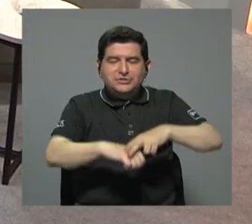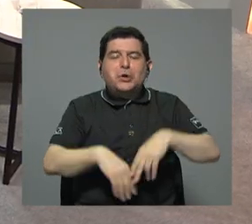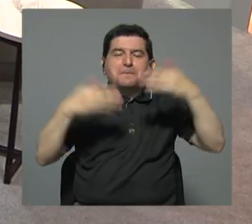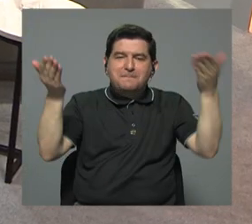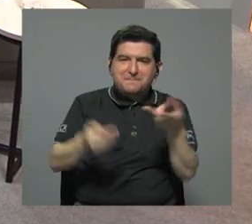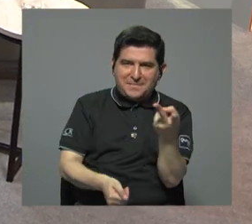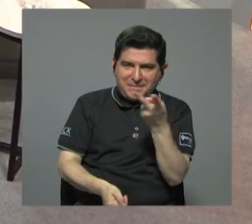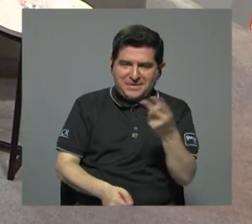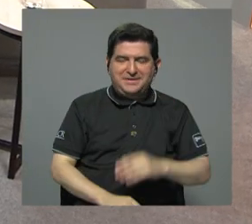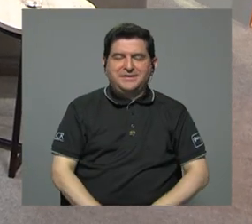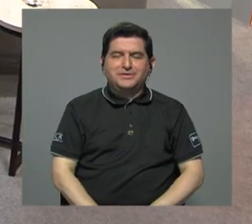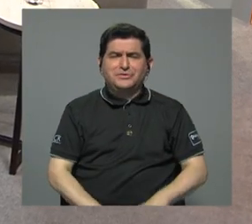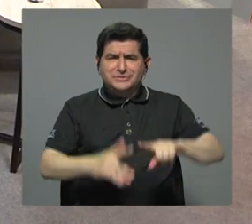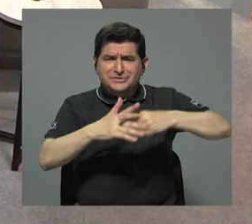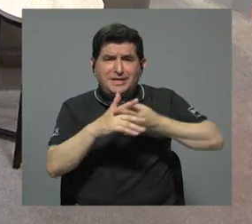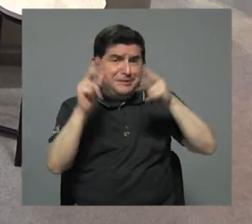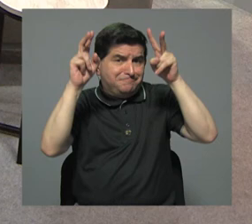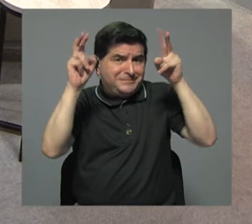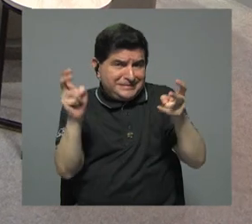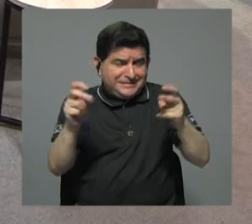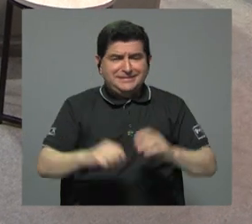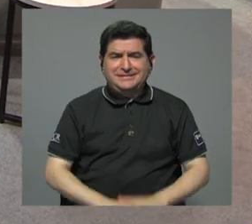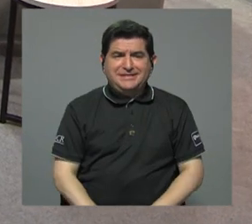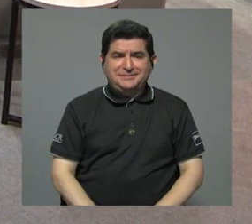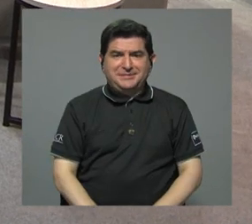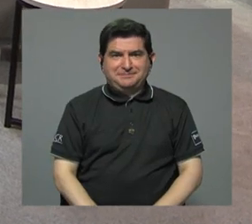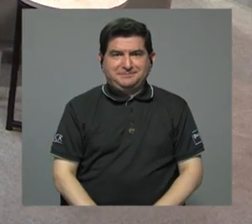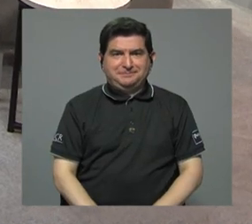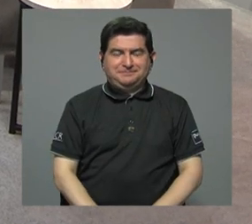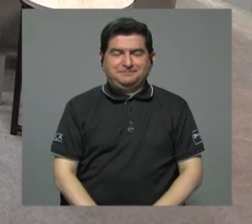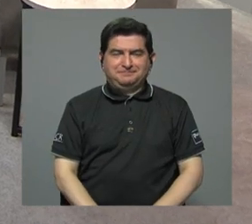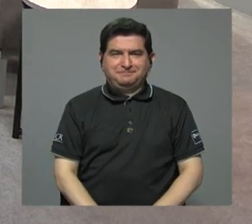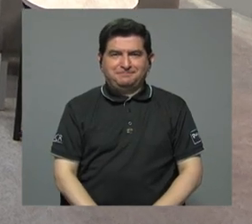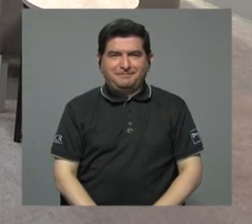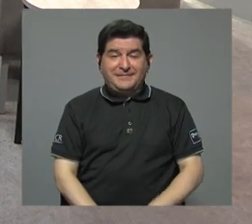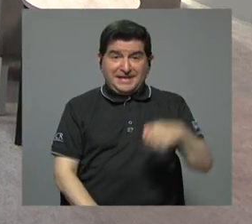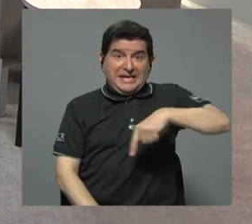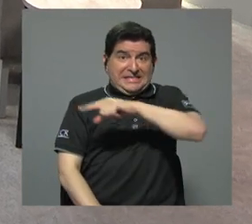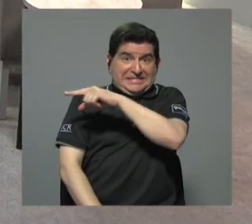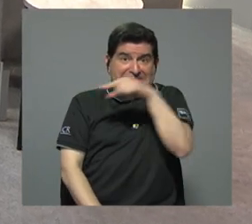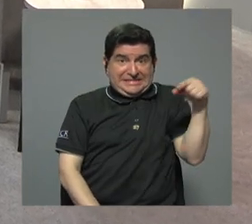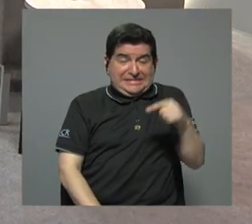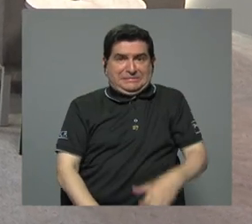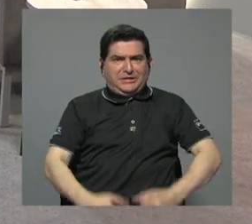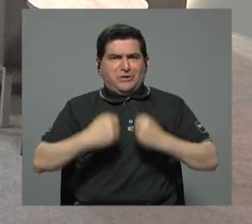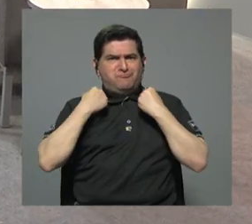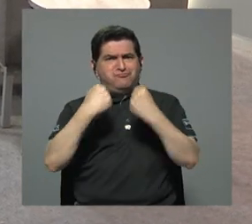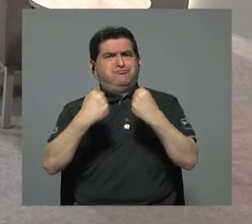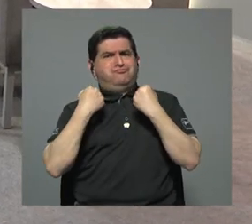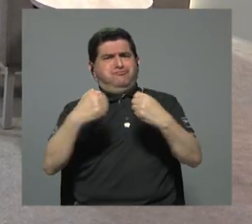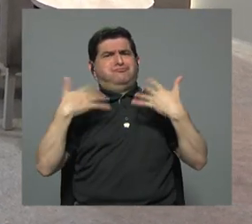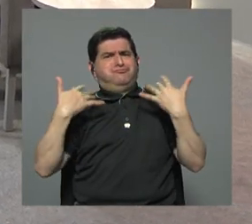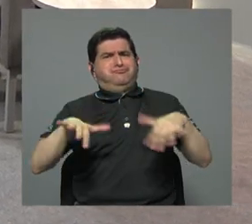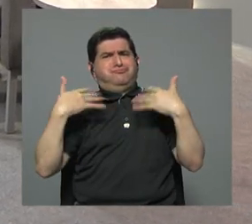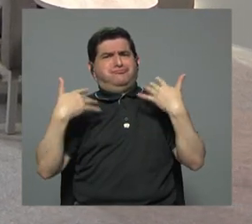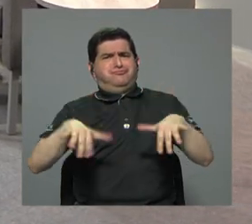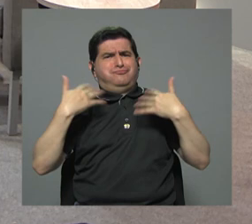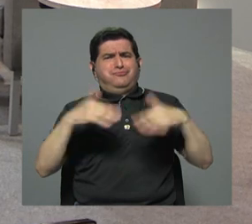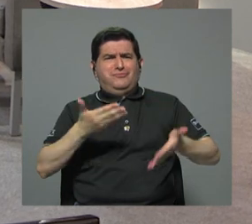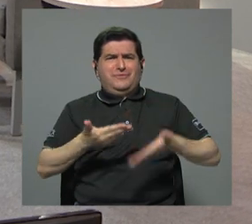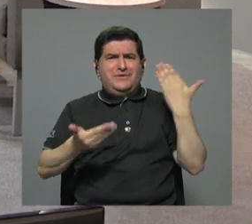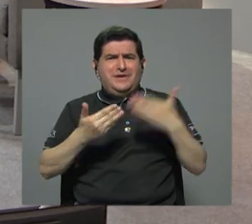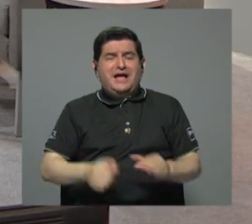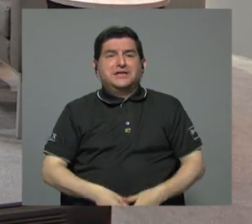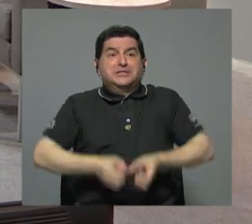bienvenidos y vamos a introducir el tema porque resulta que con esta semana tan intensa que hemos tenido donde casi que